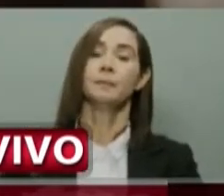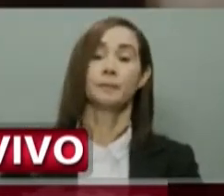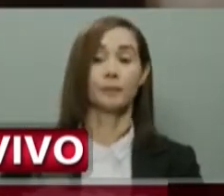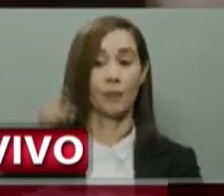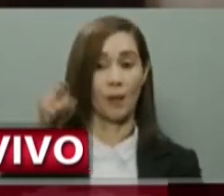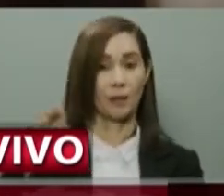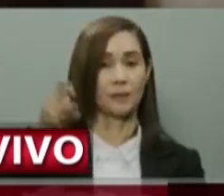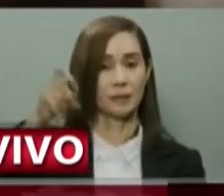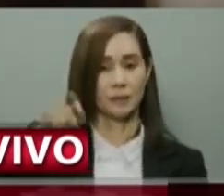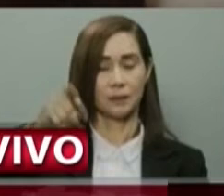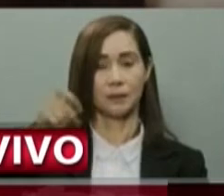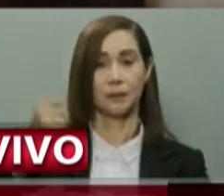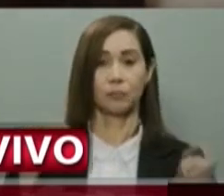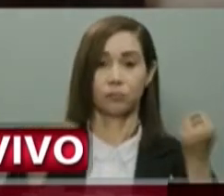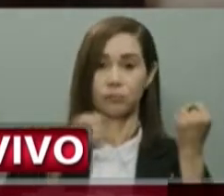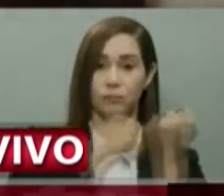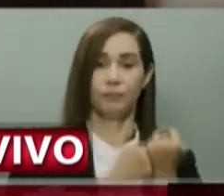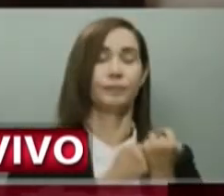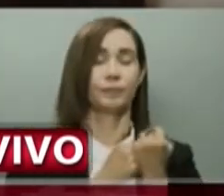donde se necesita impulsar